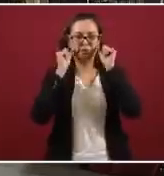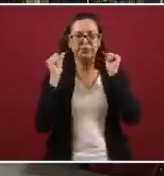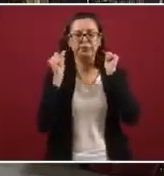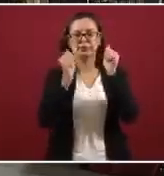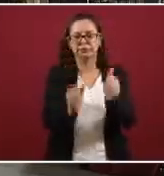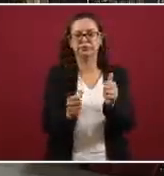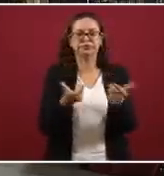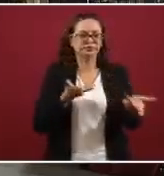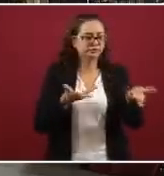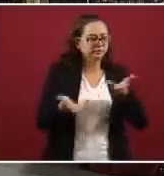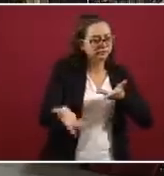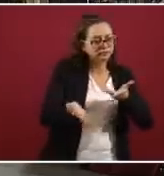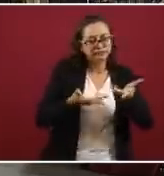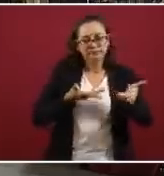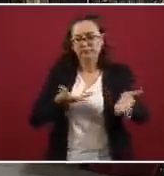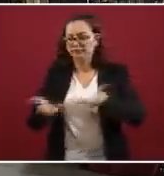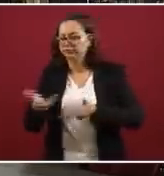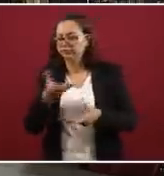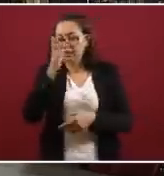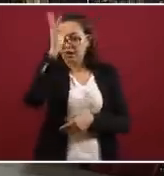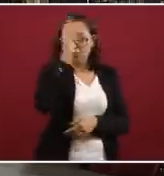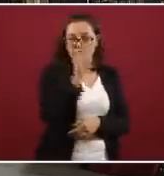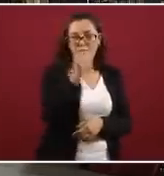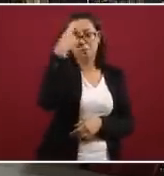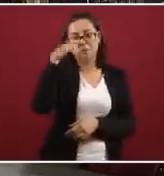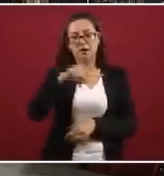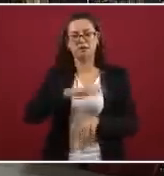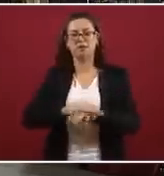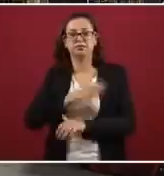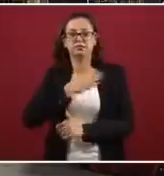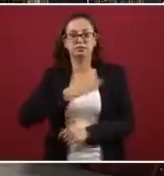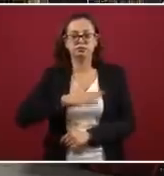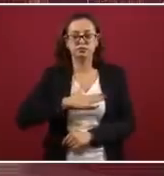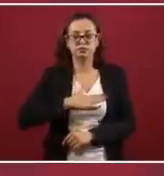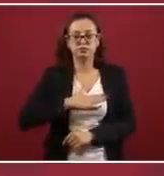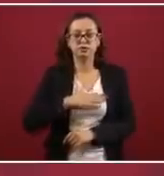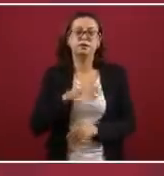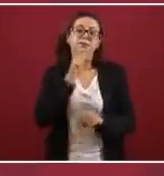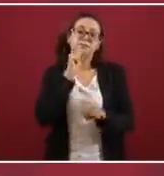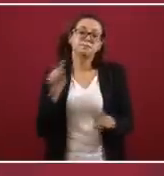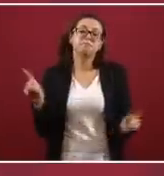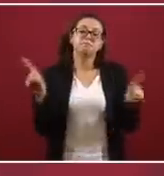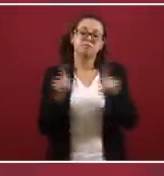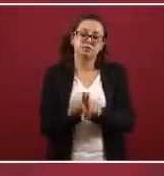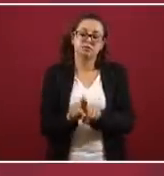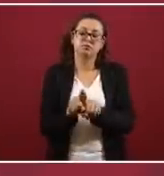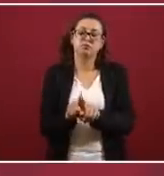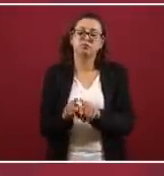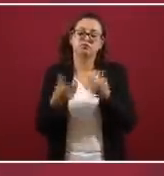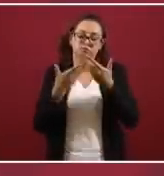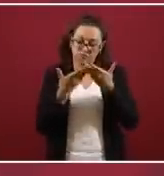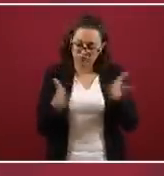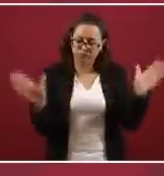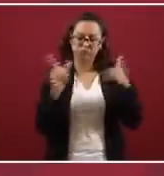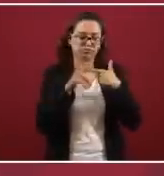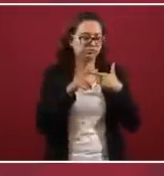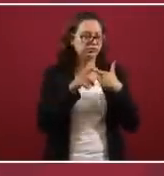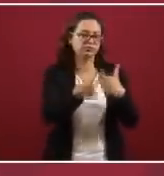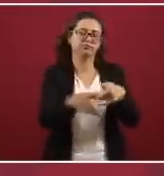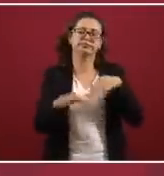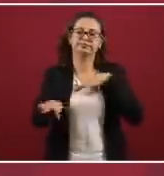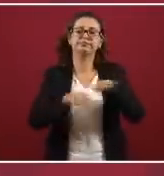buscando conciliar para que haya justicia y que se mantengan abiertas las fuentes de trabajo,